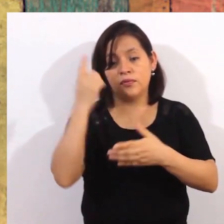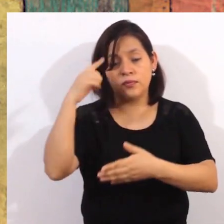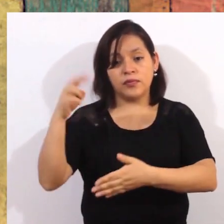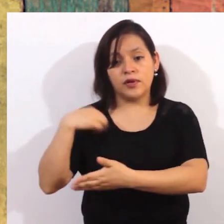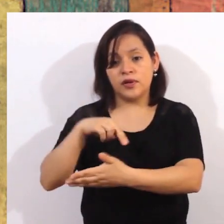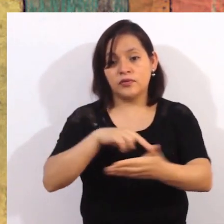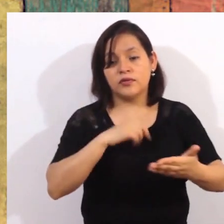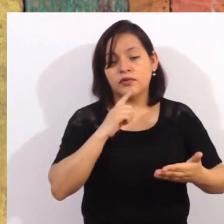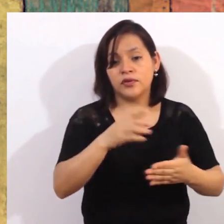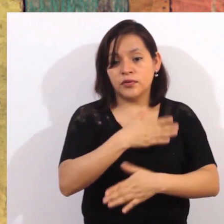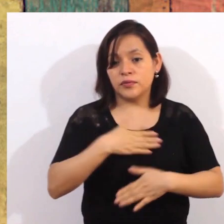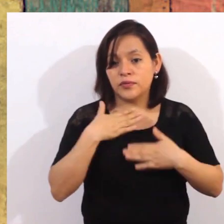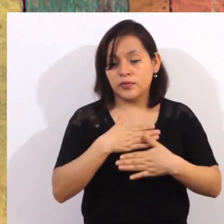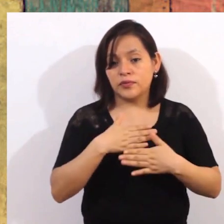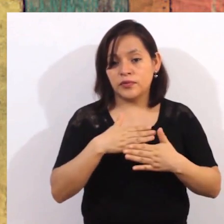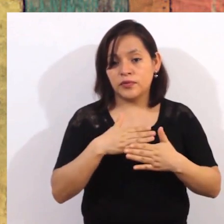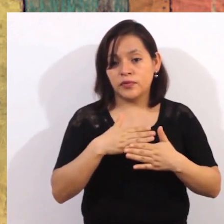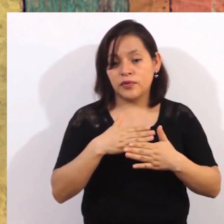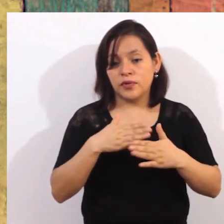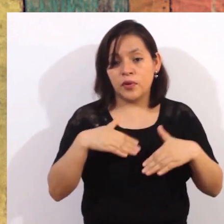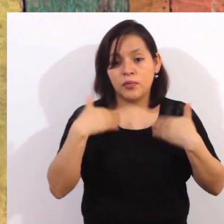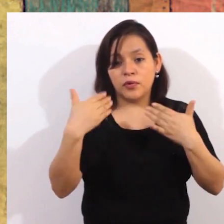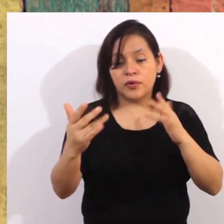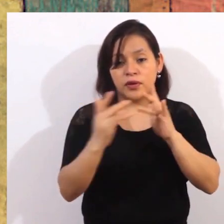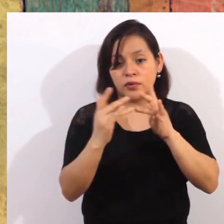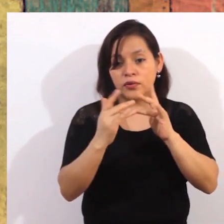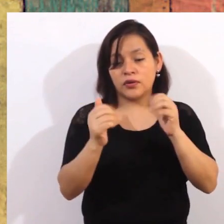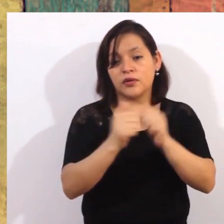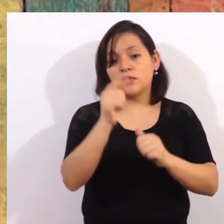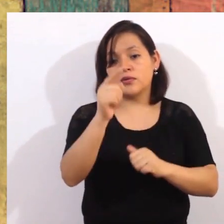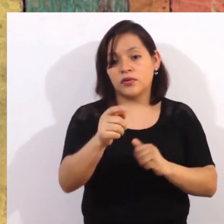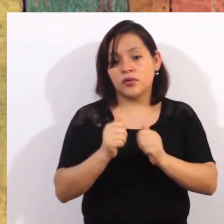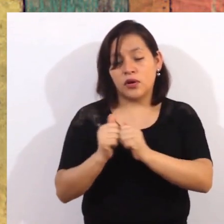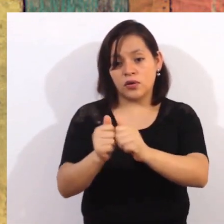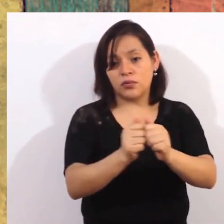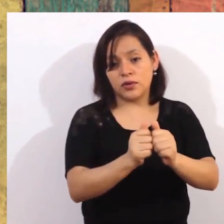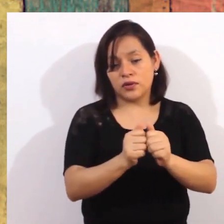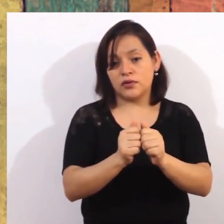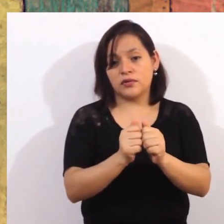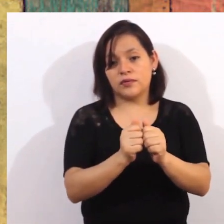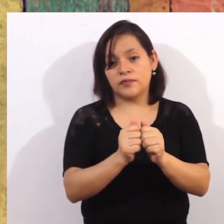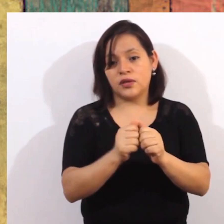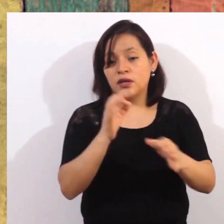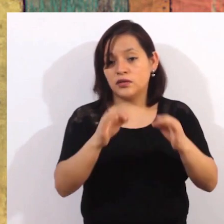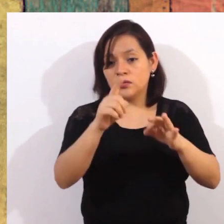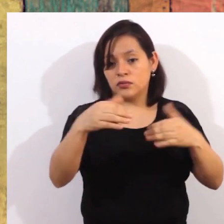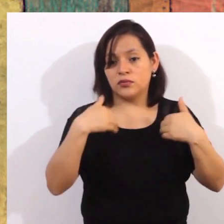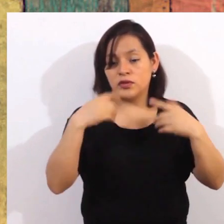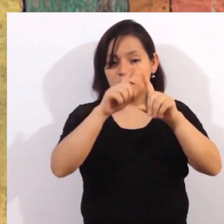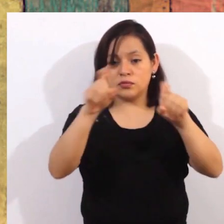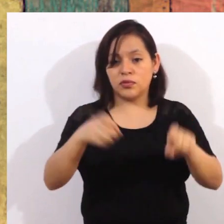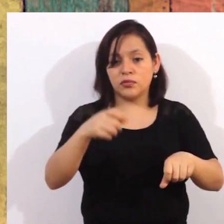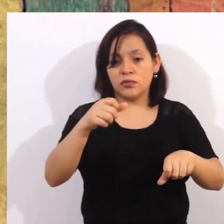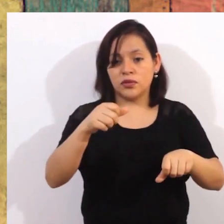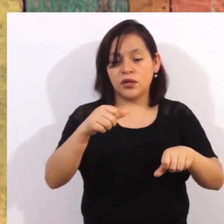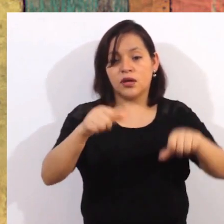para nosotros es un gusto tener contacto contigo y también acompañarte a través del libro de Daniel. Por favor, si tienes un comentario, alguna